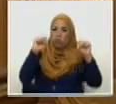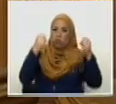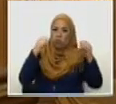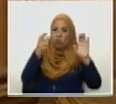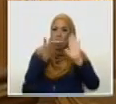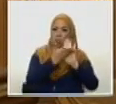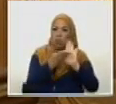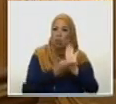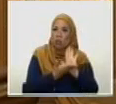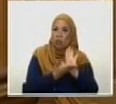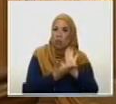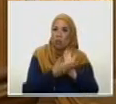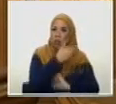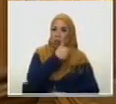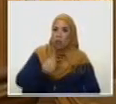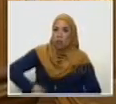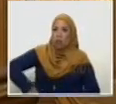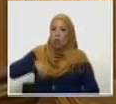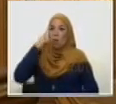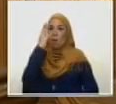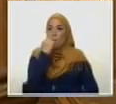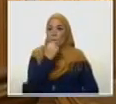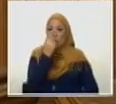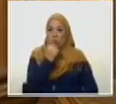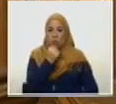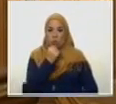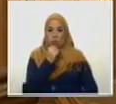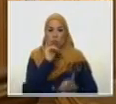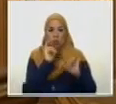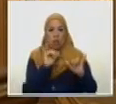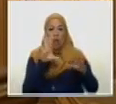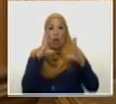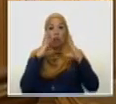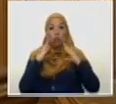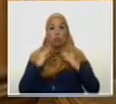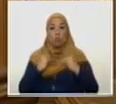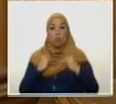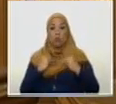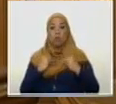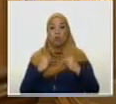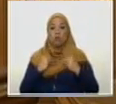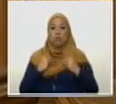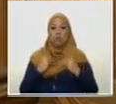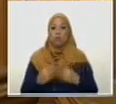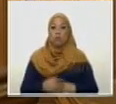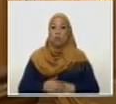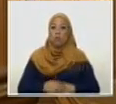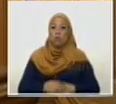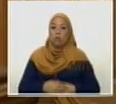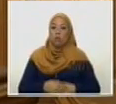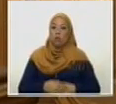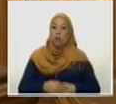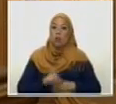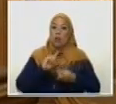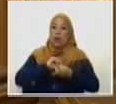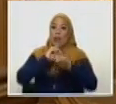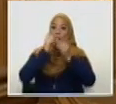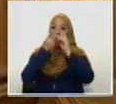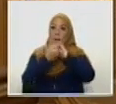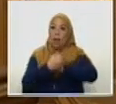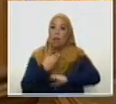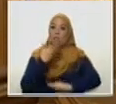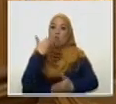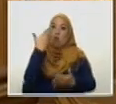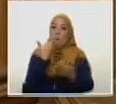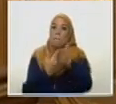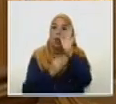en el momento que el presidente obrero Nicolás Maduro asume, junto al plan de recuperación económica,